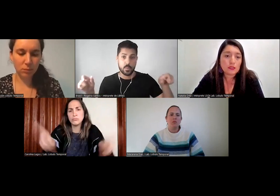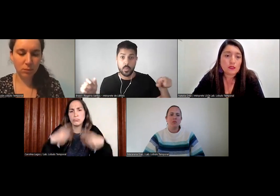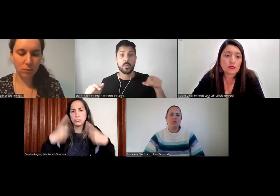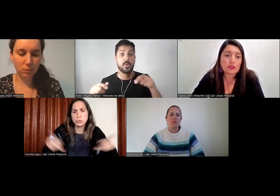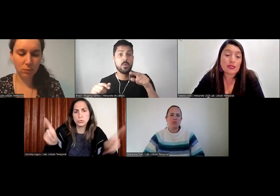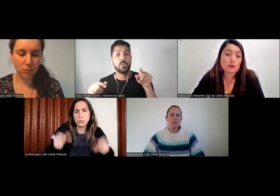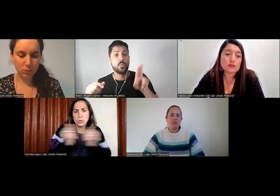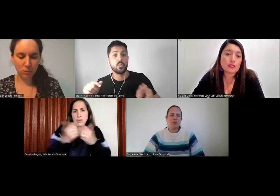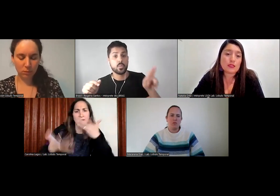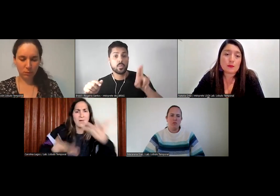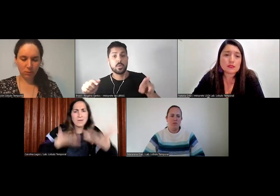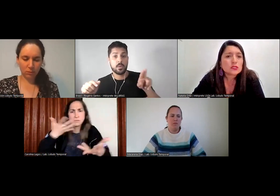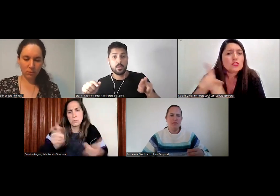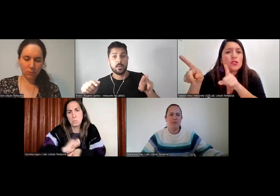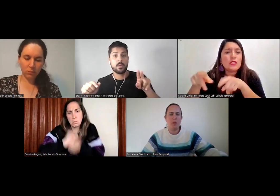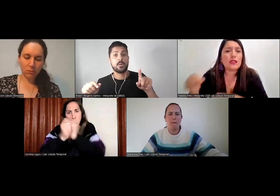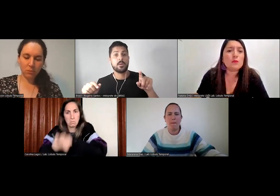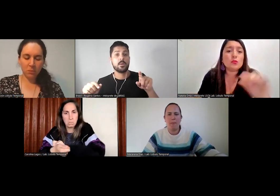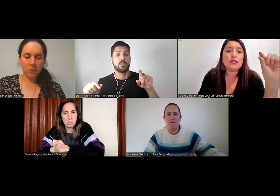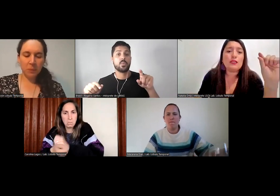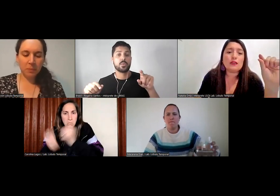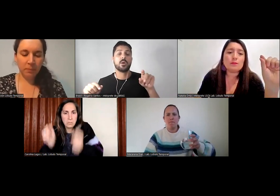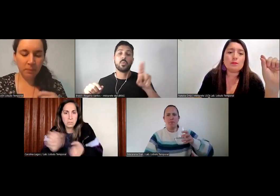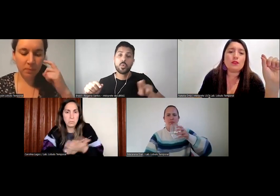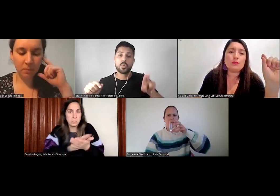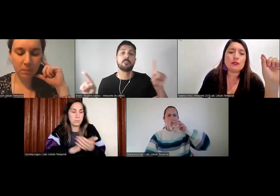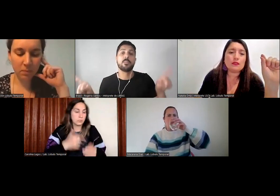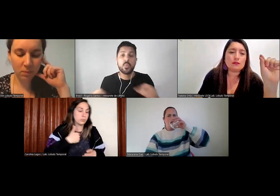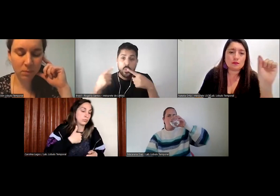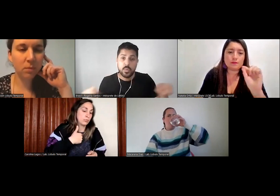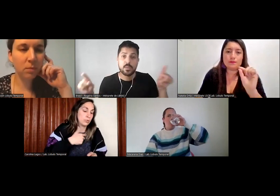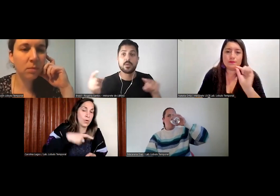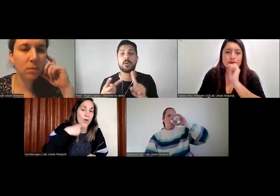usan en la lengua de señas, las dramatizaciones, la música, perdón,